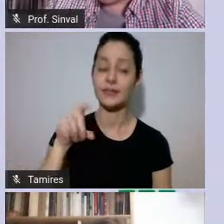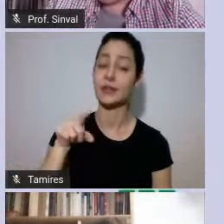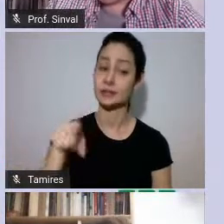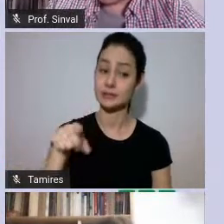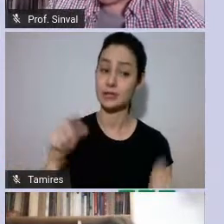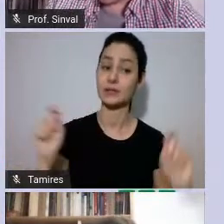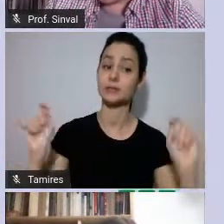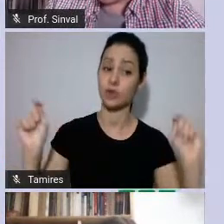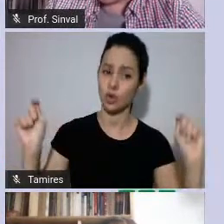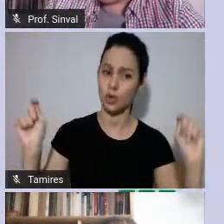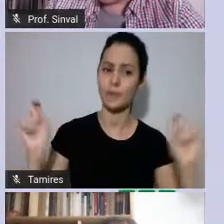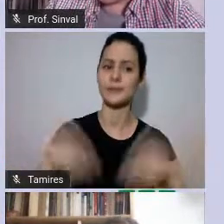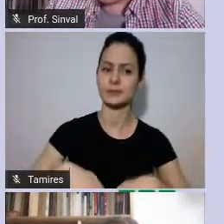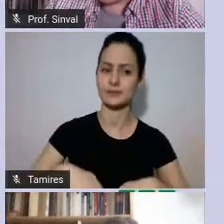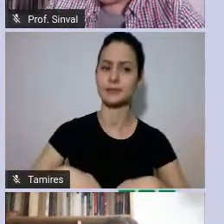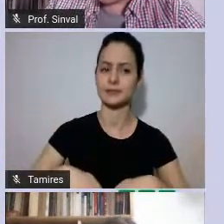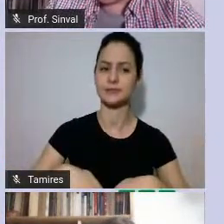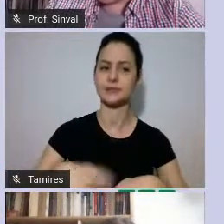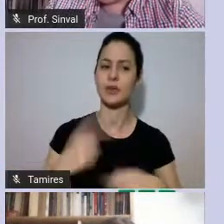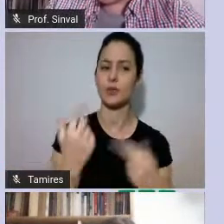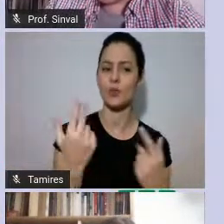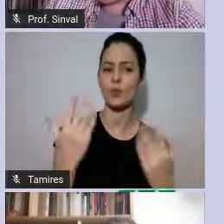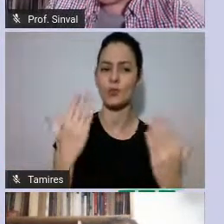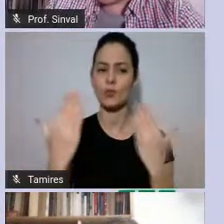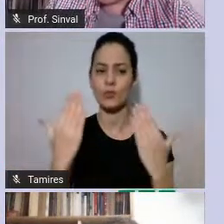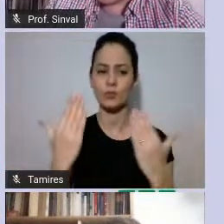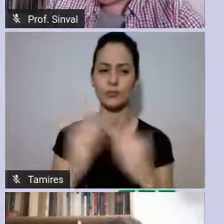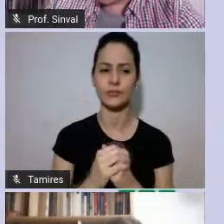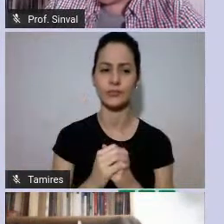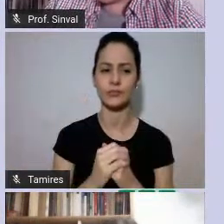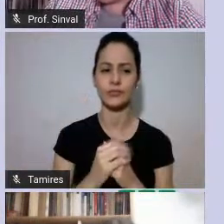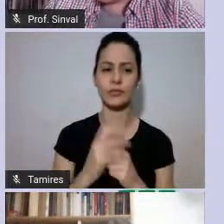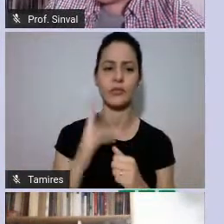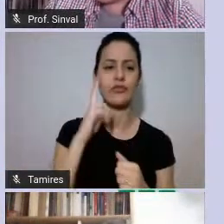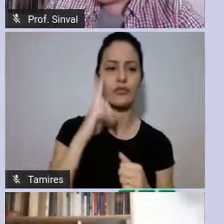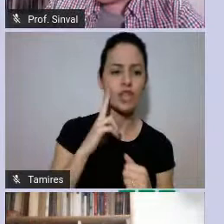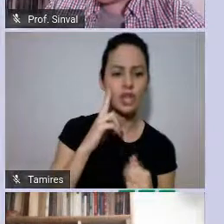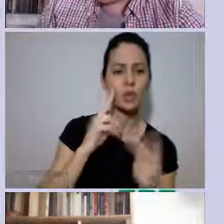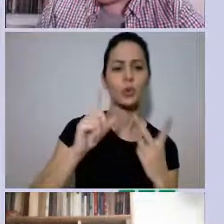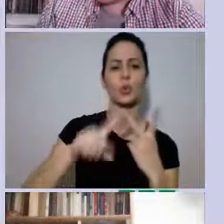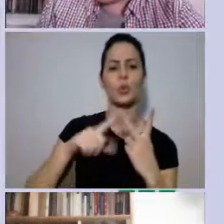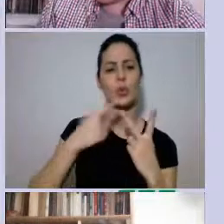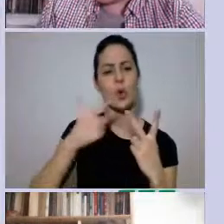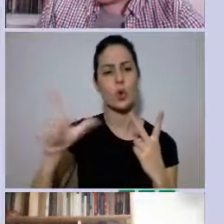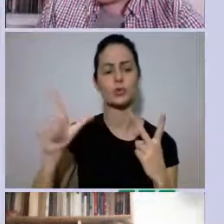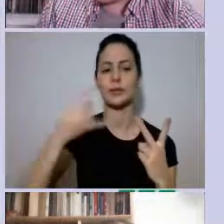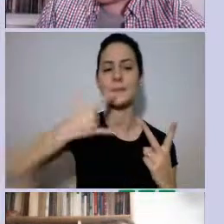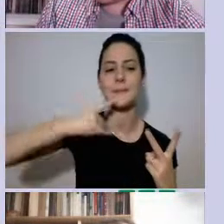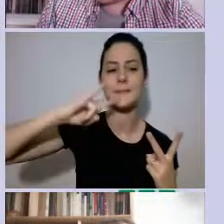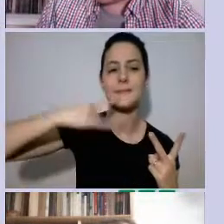había con el vino, ¿no? Y con el aguardiente.